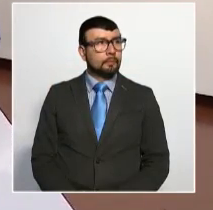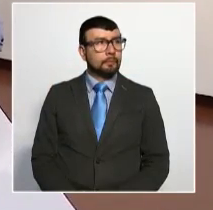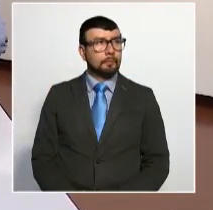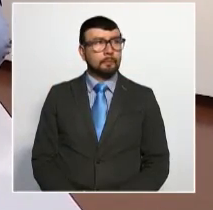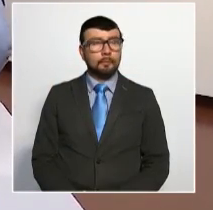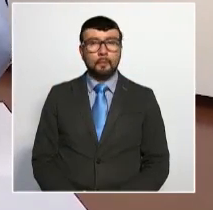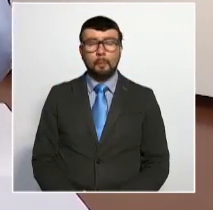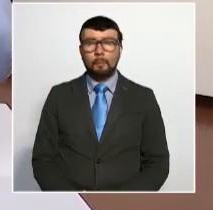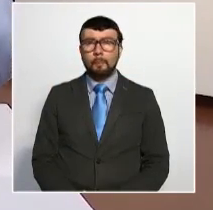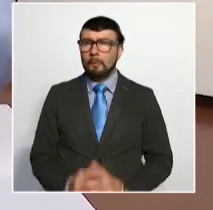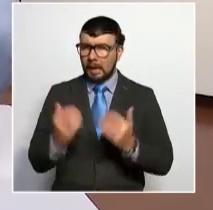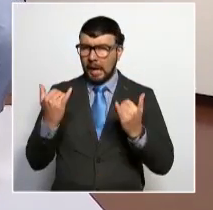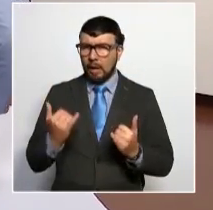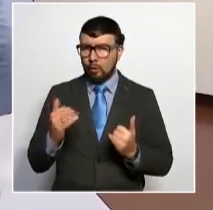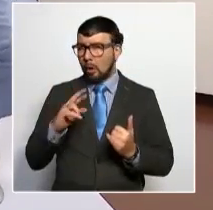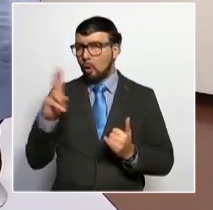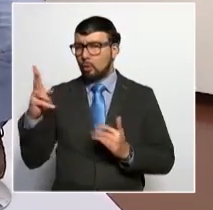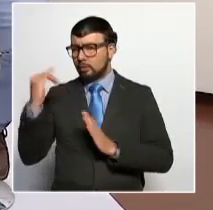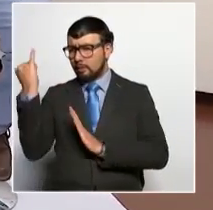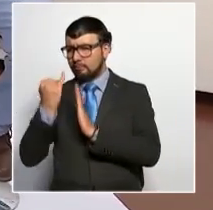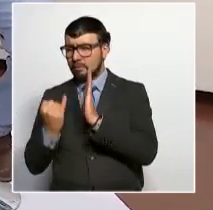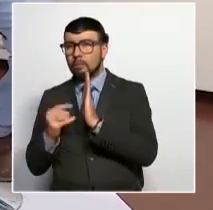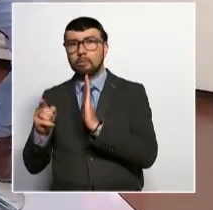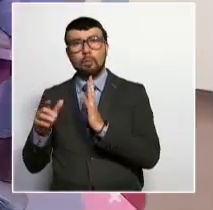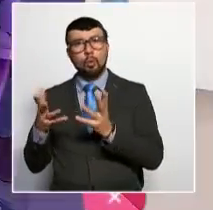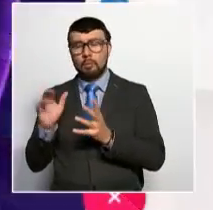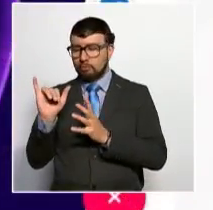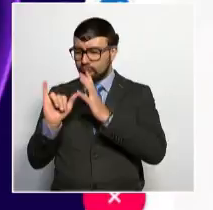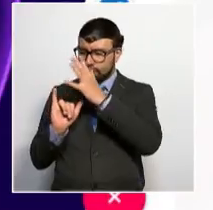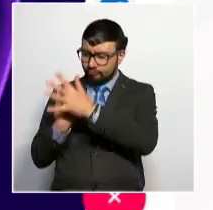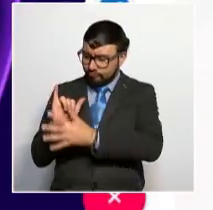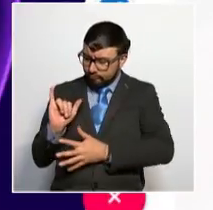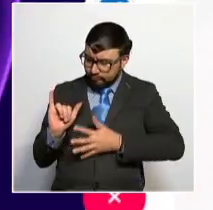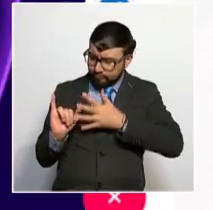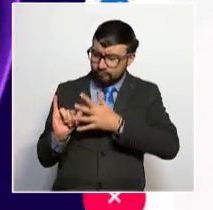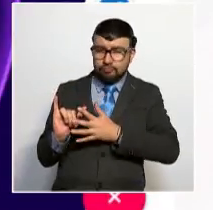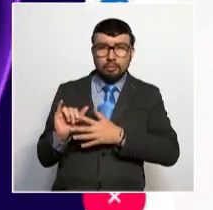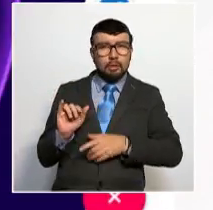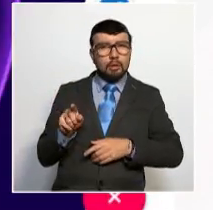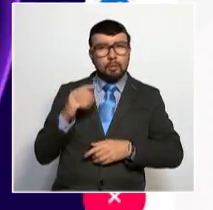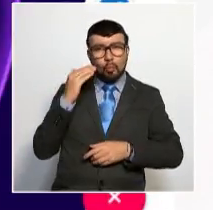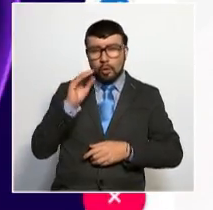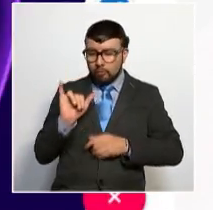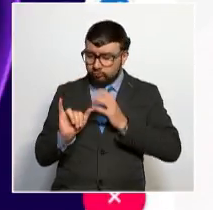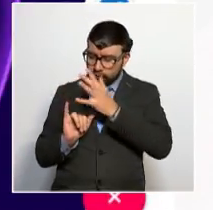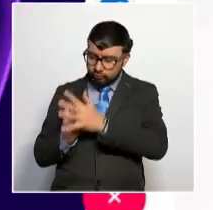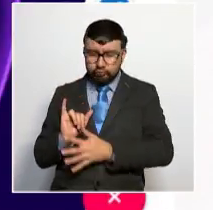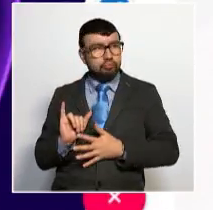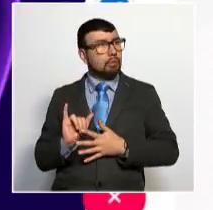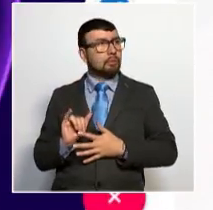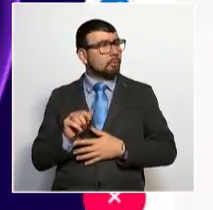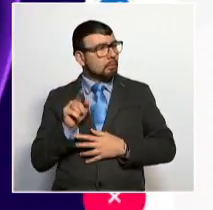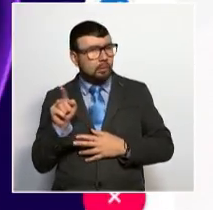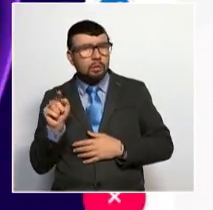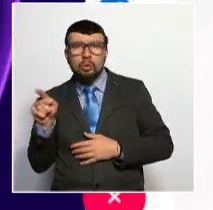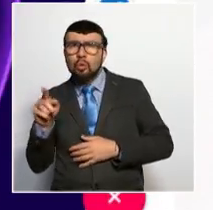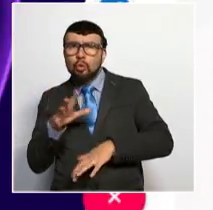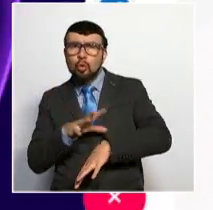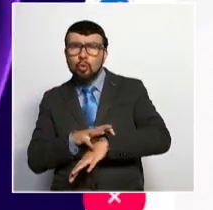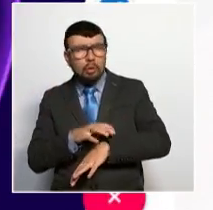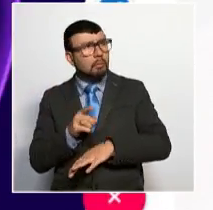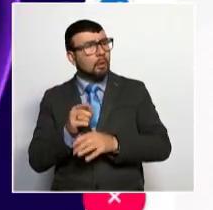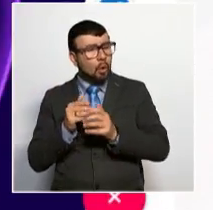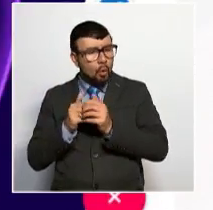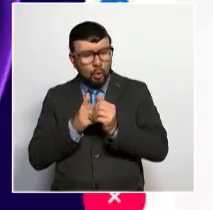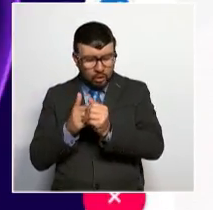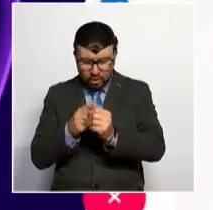Vamos ahora a ver otra imagen del sistema reproductor femenino para que la doctora Paula Andrea Gallego nos dé esa orientación,